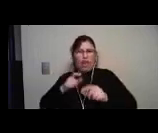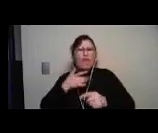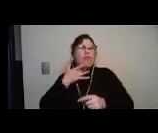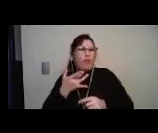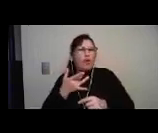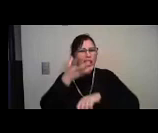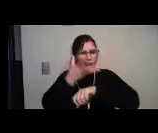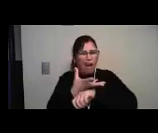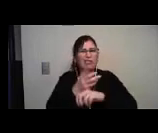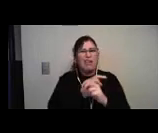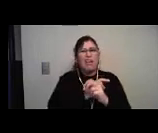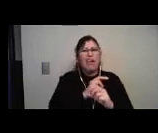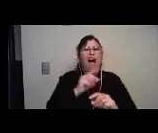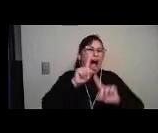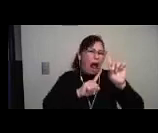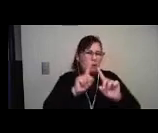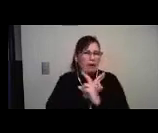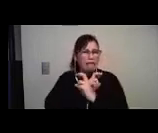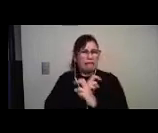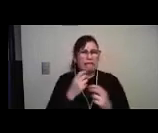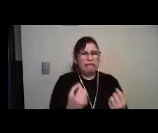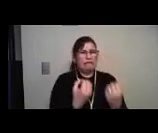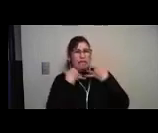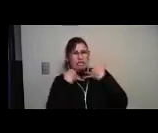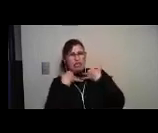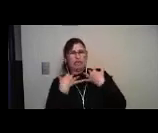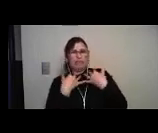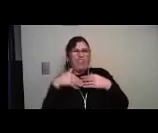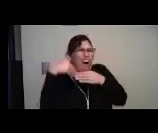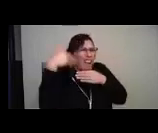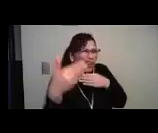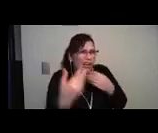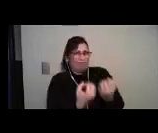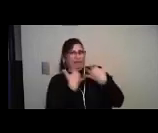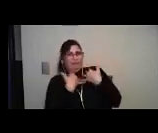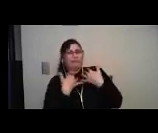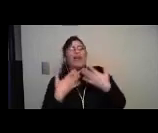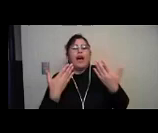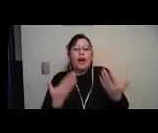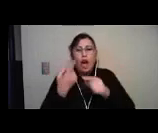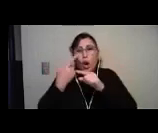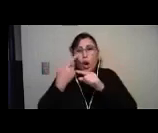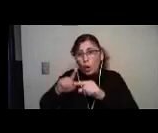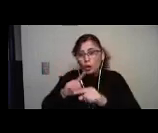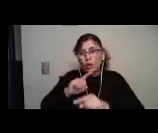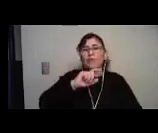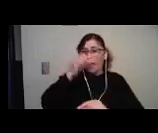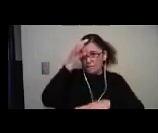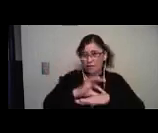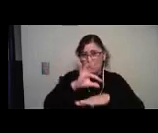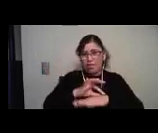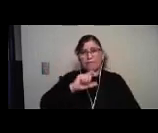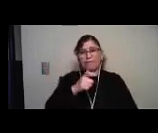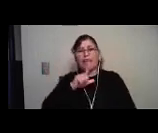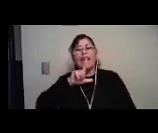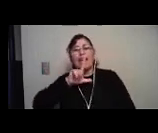agente externo, ¿ya? La artritis reumatoide también puede provocar, ¿cierto? El síndrome de Guillain-Barré, que es súper conocido y que